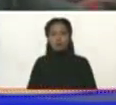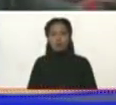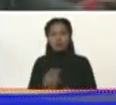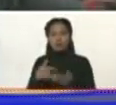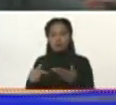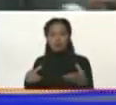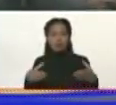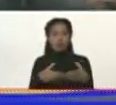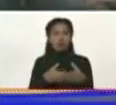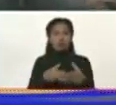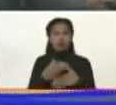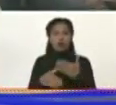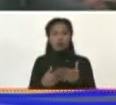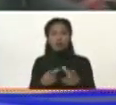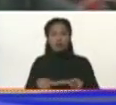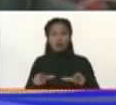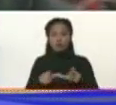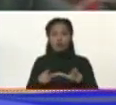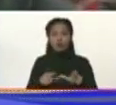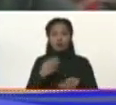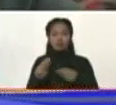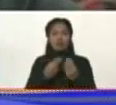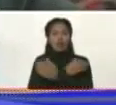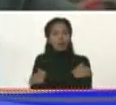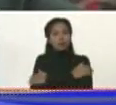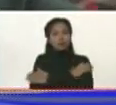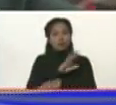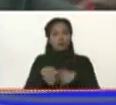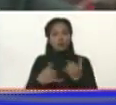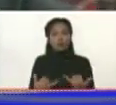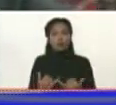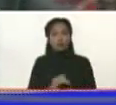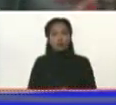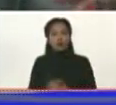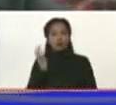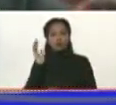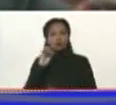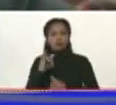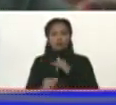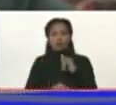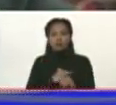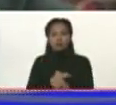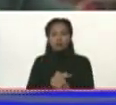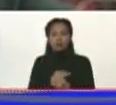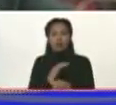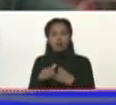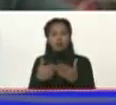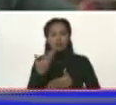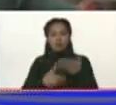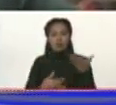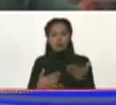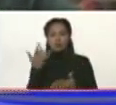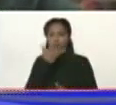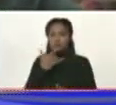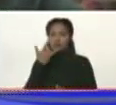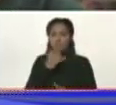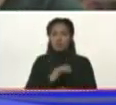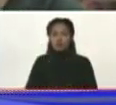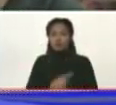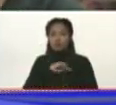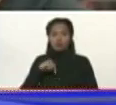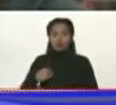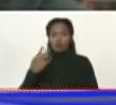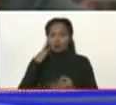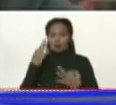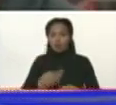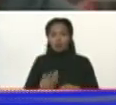diferentes sectores y los congresos que se han llevado y que abrazamos, y de allí que se hizo el Congreso Internacional Afrodescendiente. Nosotros